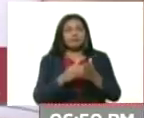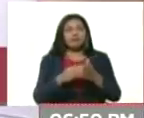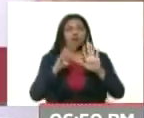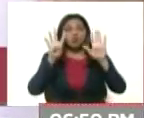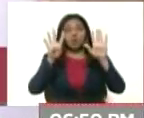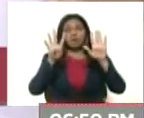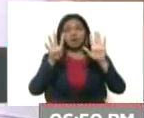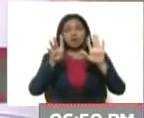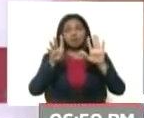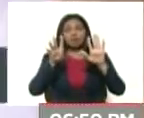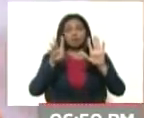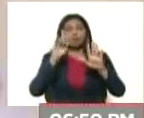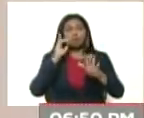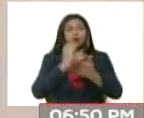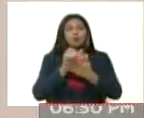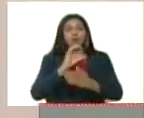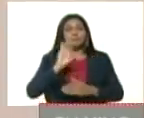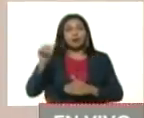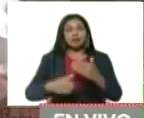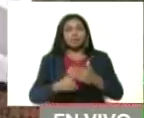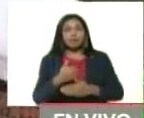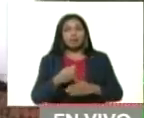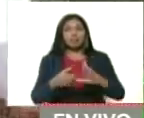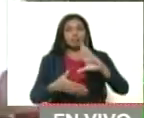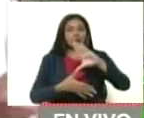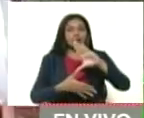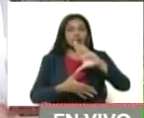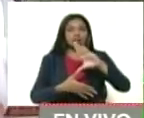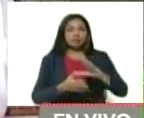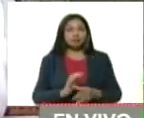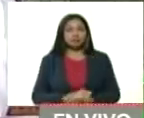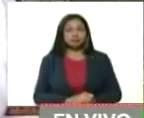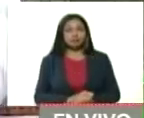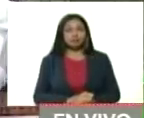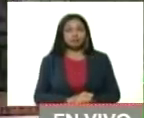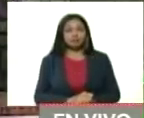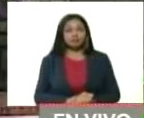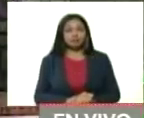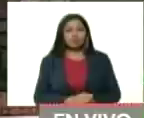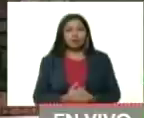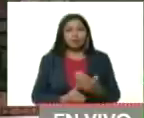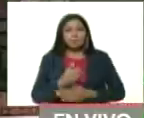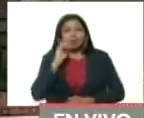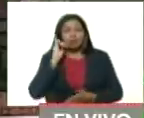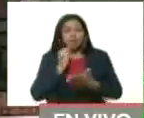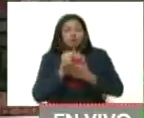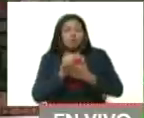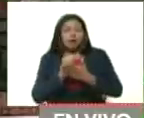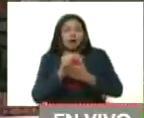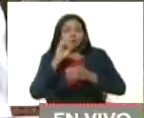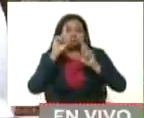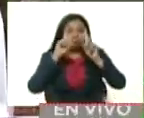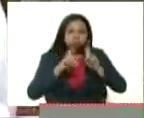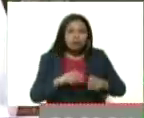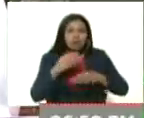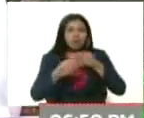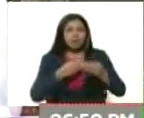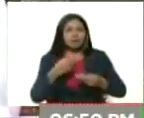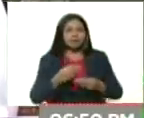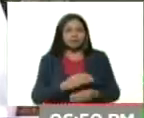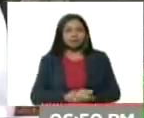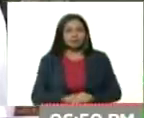225.009 y se convierte en el país de América Latina que más pruebas diagnósticas ha